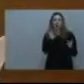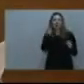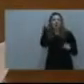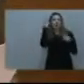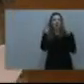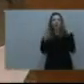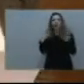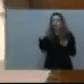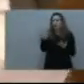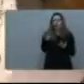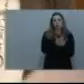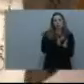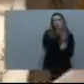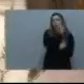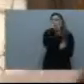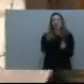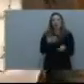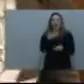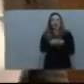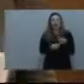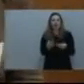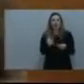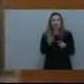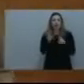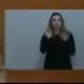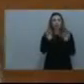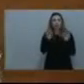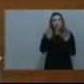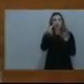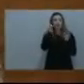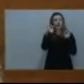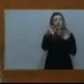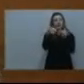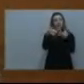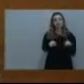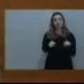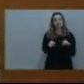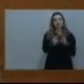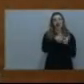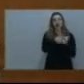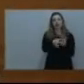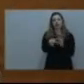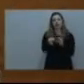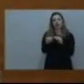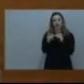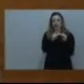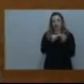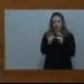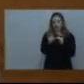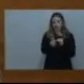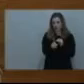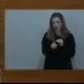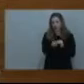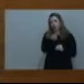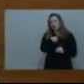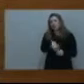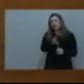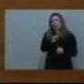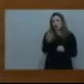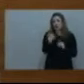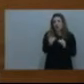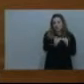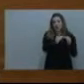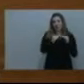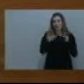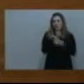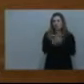largo del curso o celebrar los días claves relacionados con la igualdad, sino que entendemos que la igualdad es un trabajo de